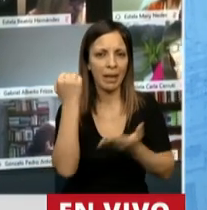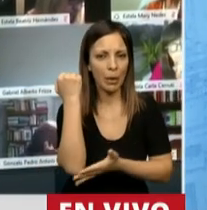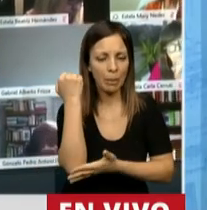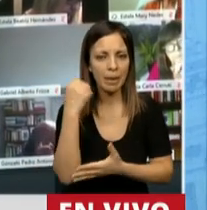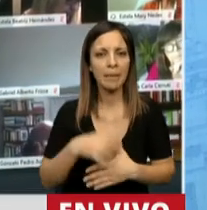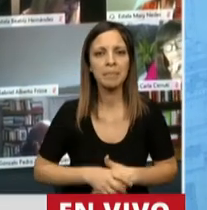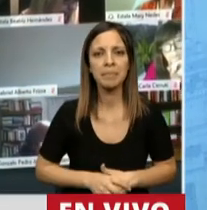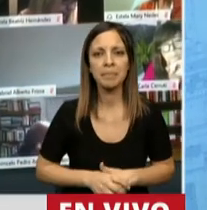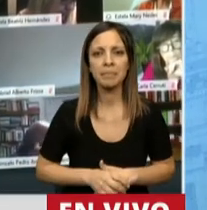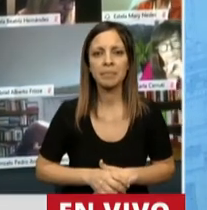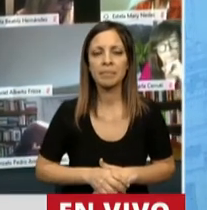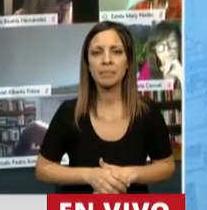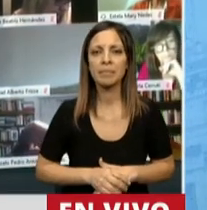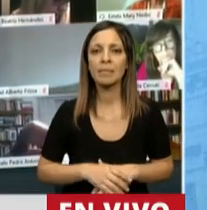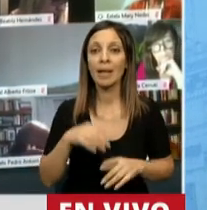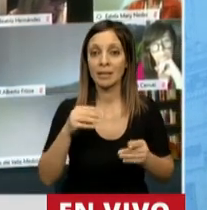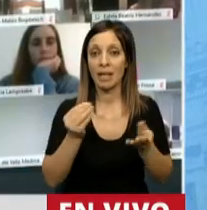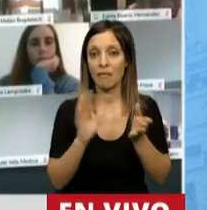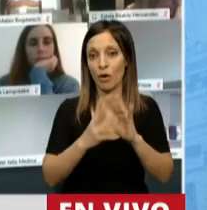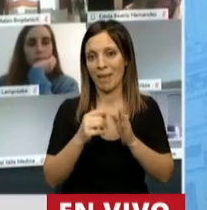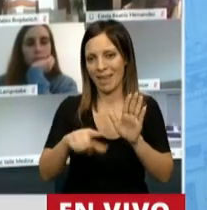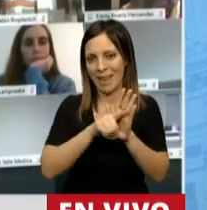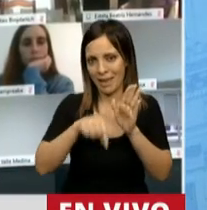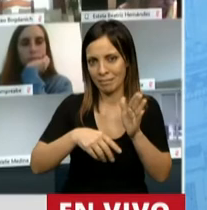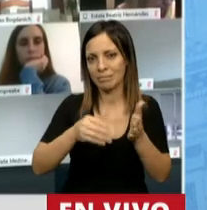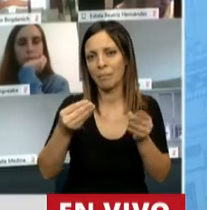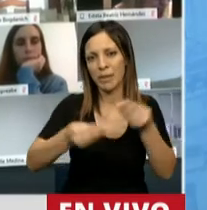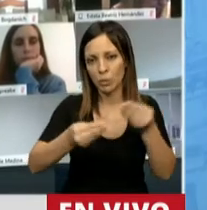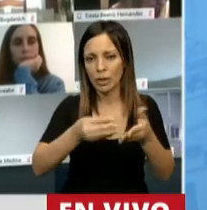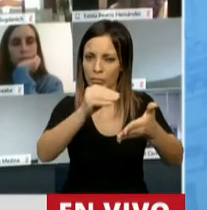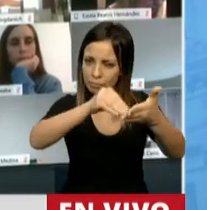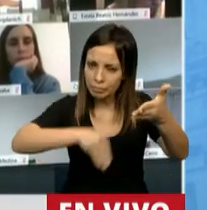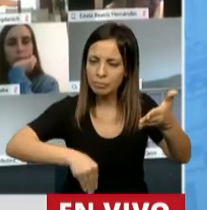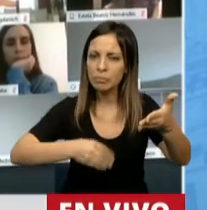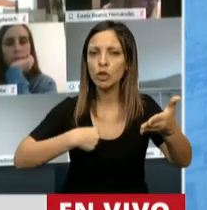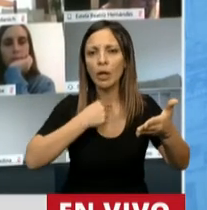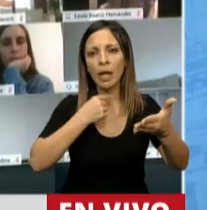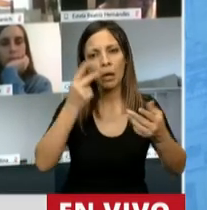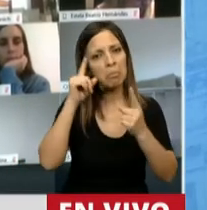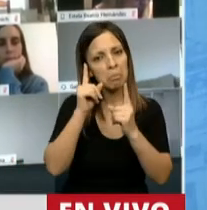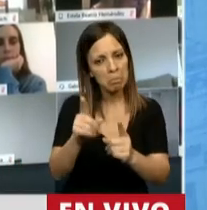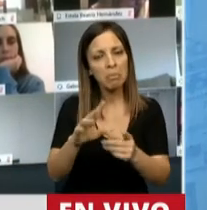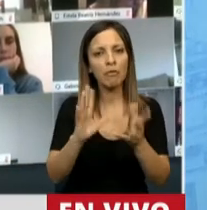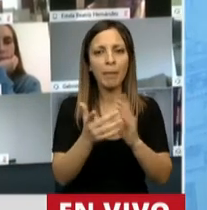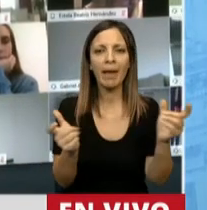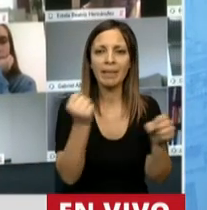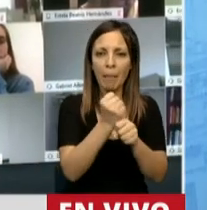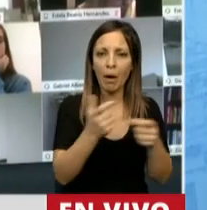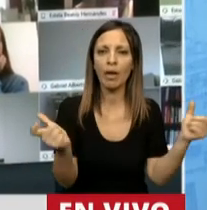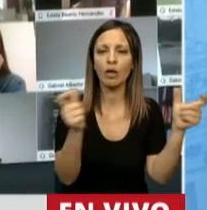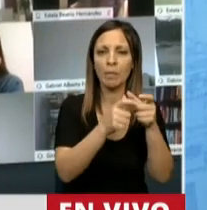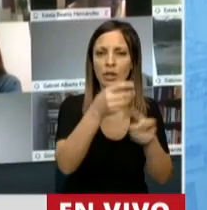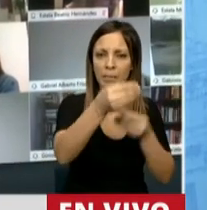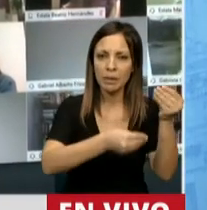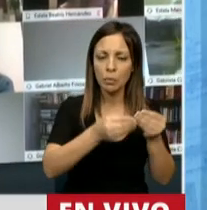duda, haber logrado en esta ampliación presupuestaria, yo quiero reconocer mucho el trabajo, especialmente de la Comisión de Presupuestos, la Comisión de Finanzas,